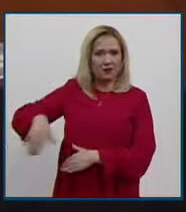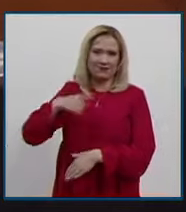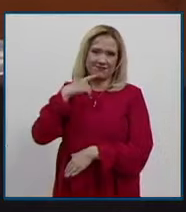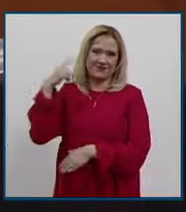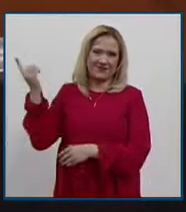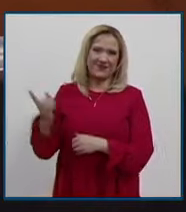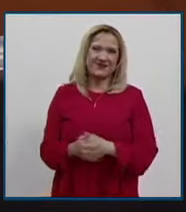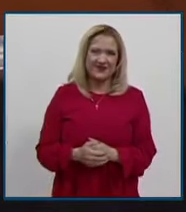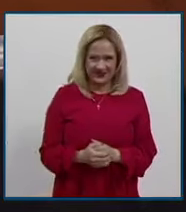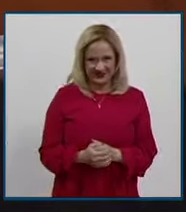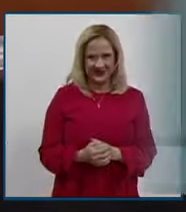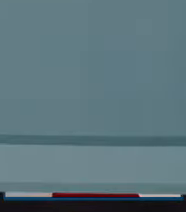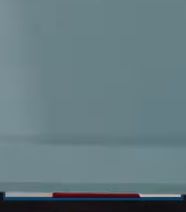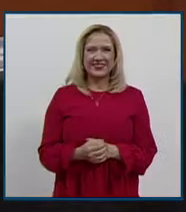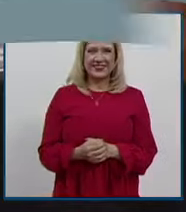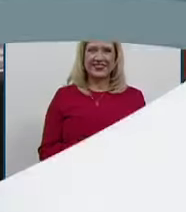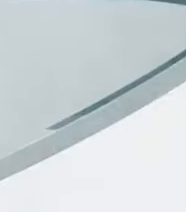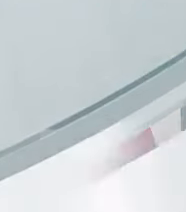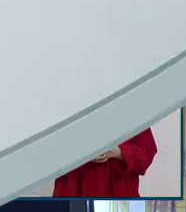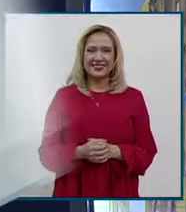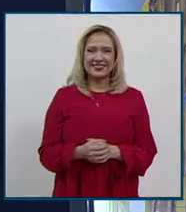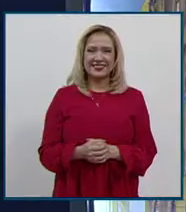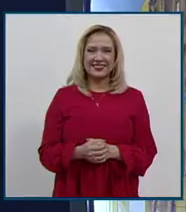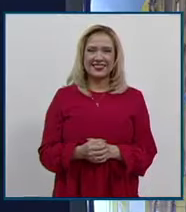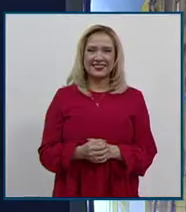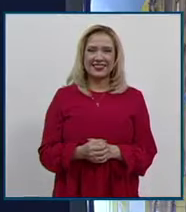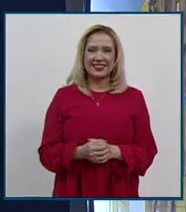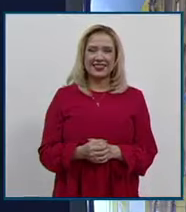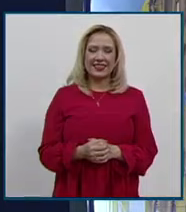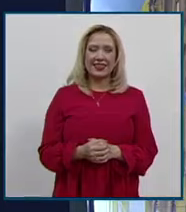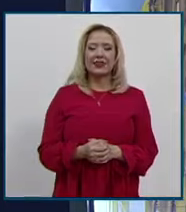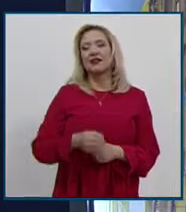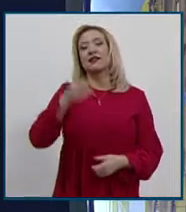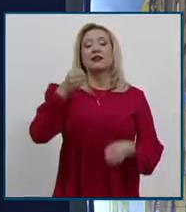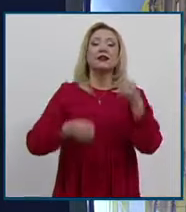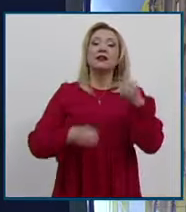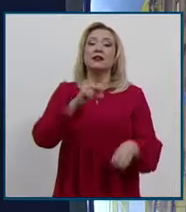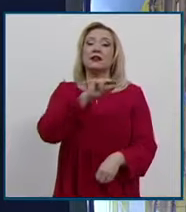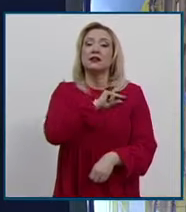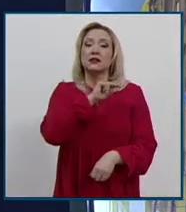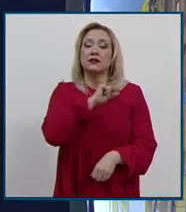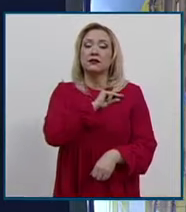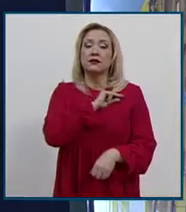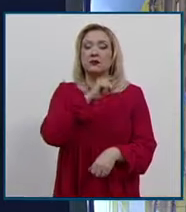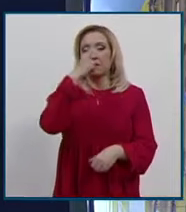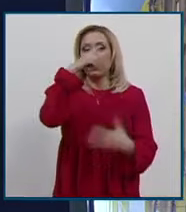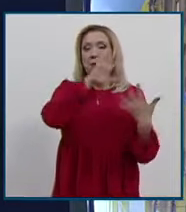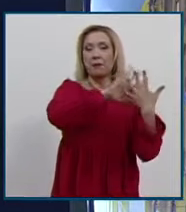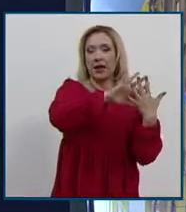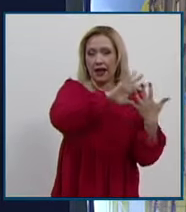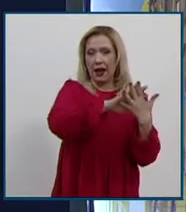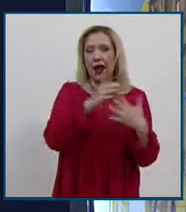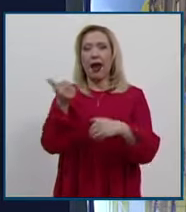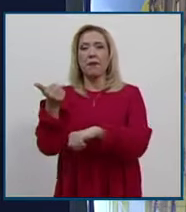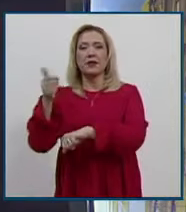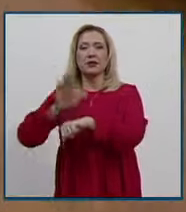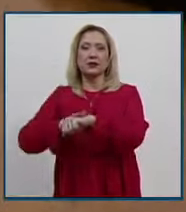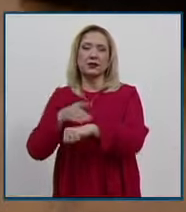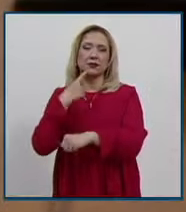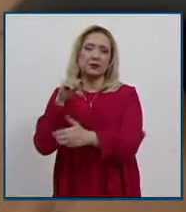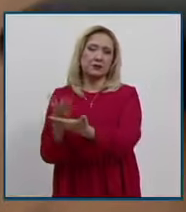Mario López Peña el tribunal colegiado en materias penal y administrativa del